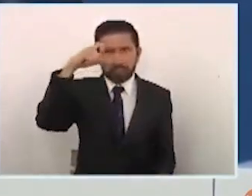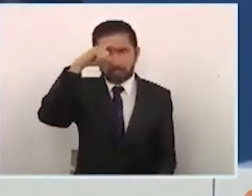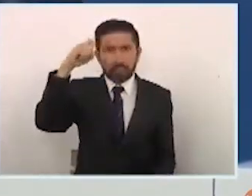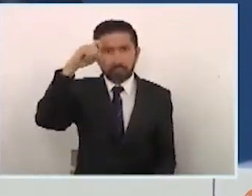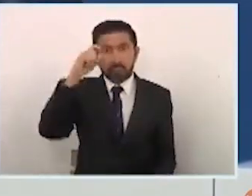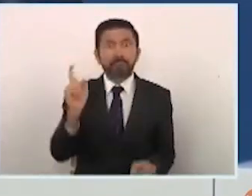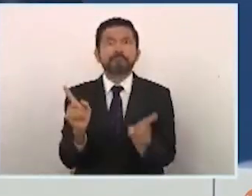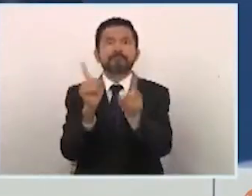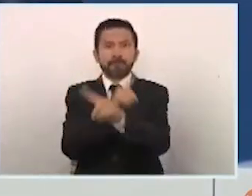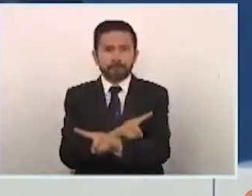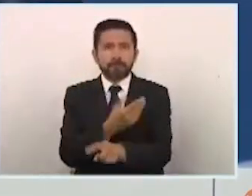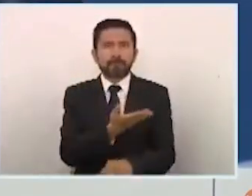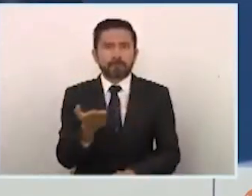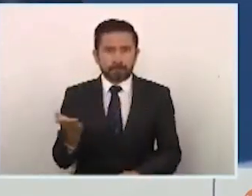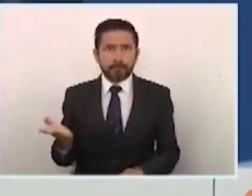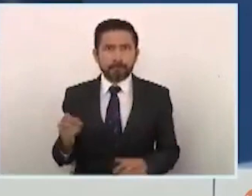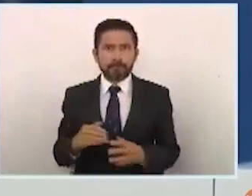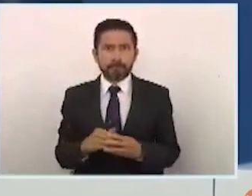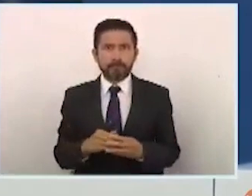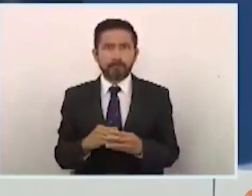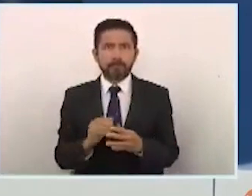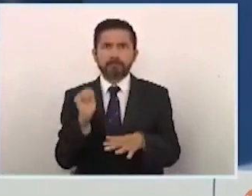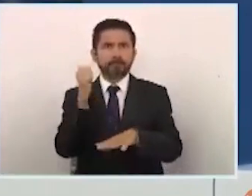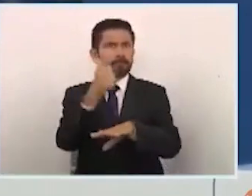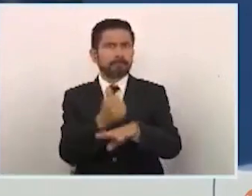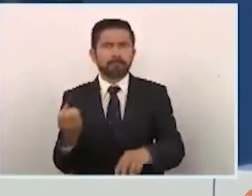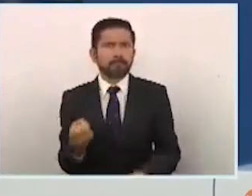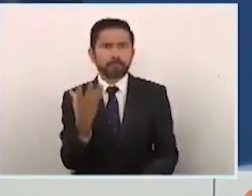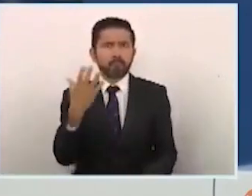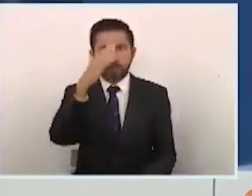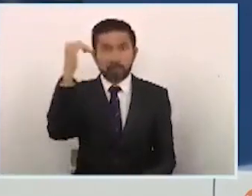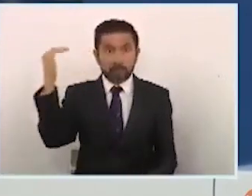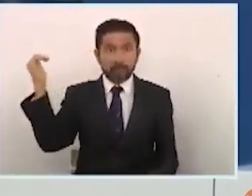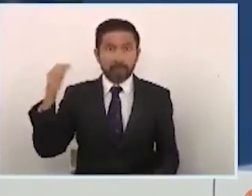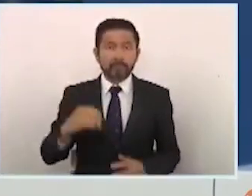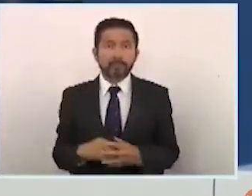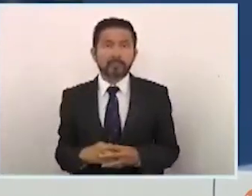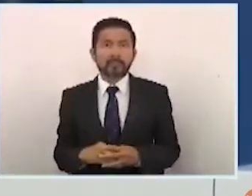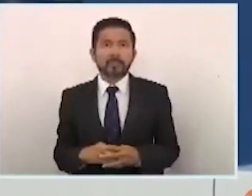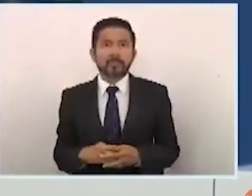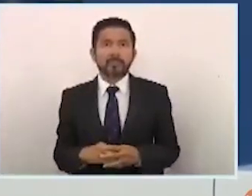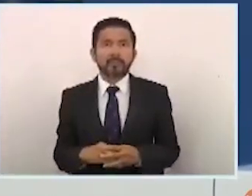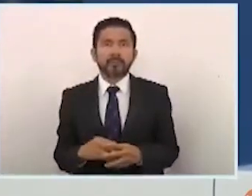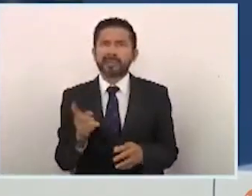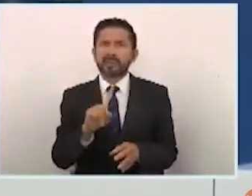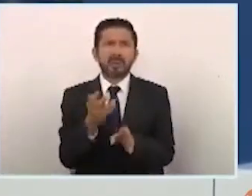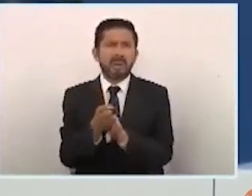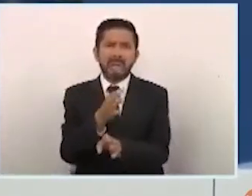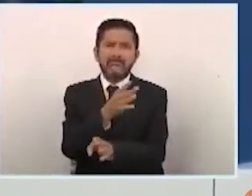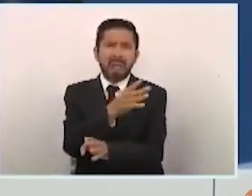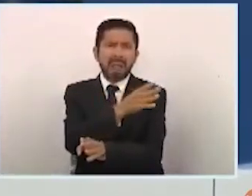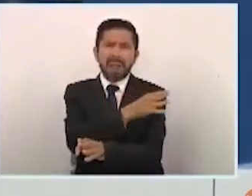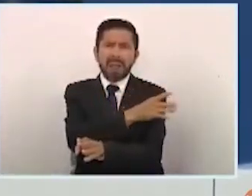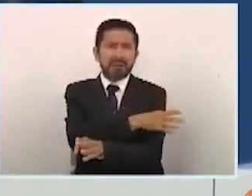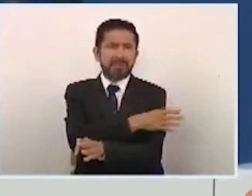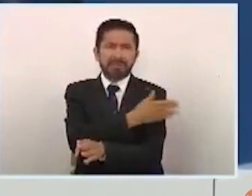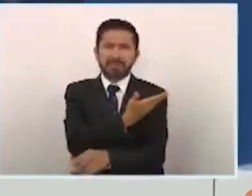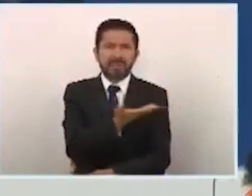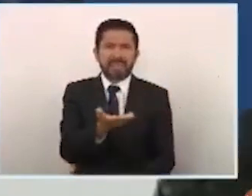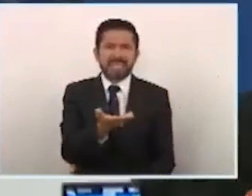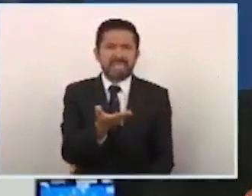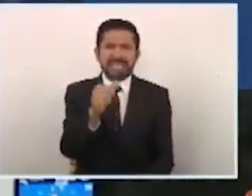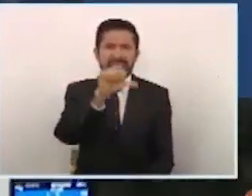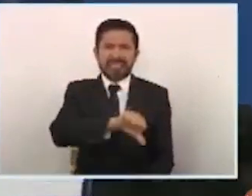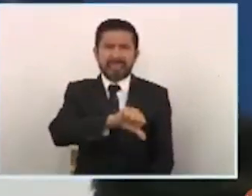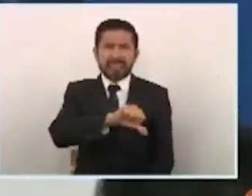a cambiar las cosas, a refundar este país, a no repetir aquello que nos